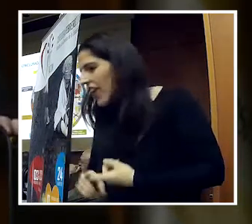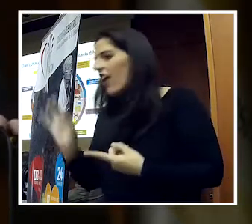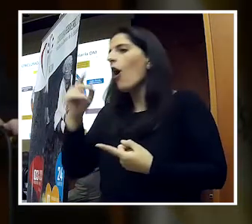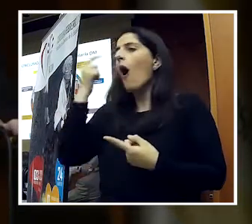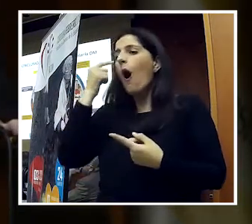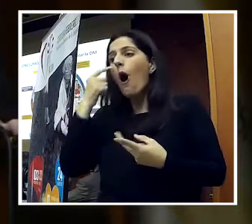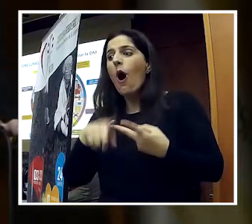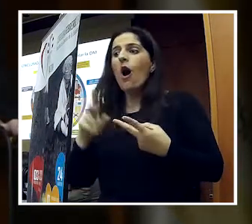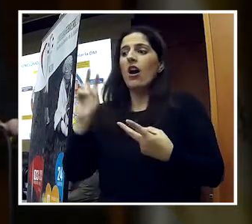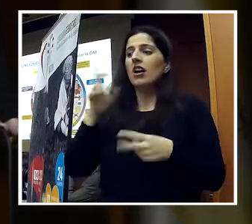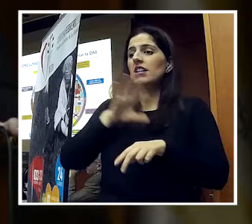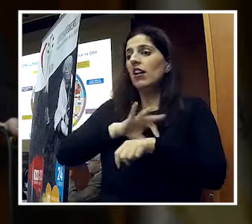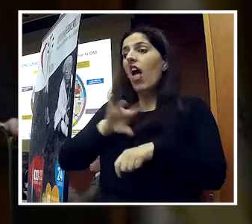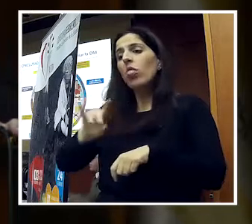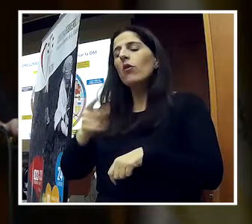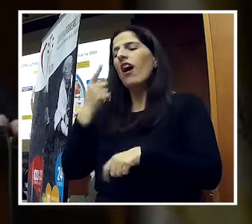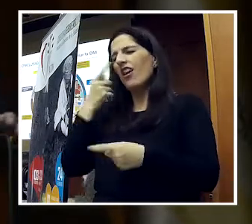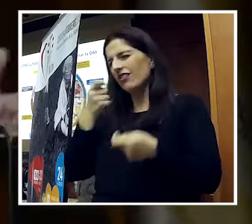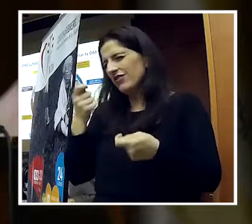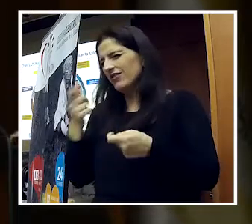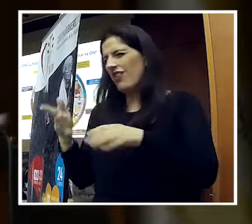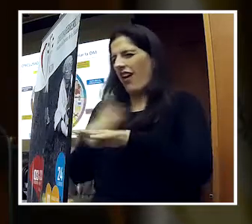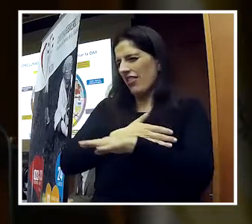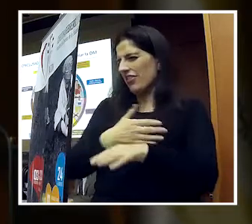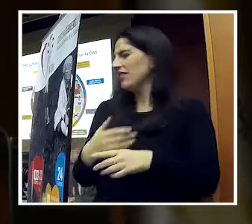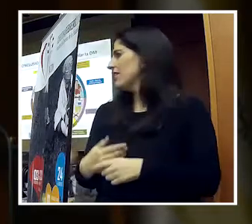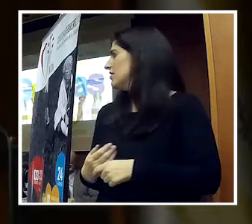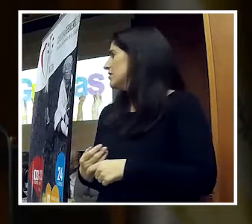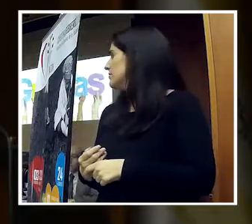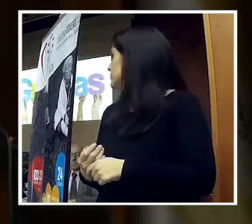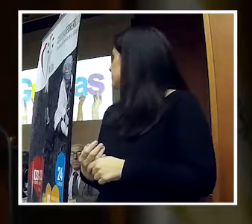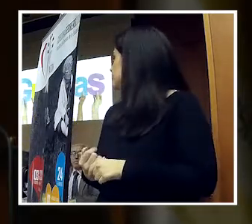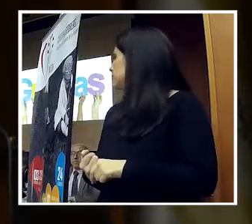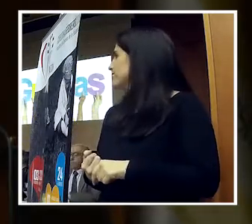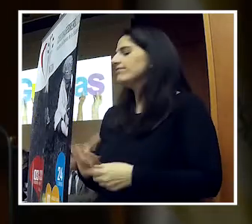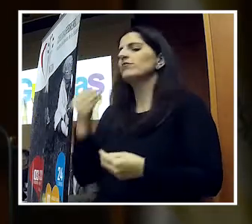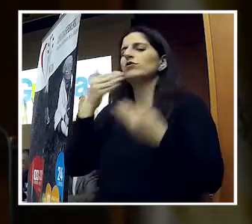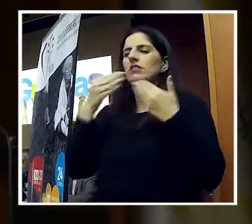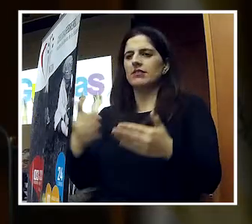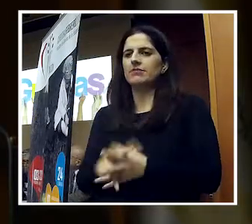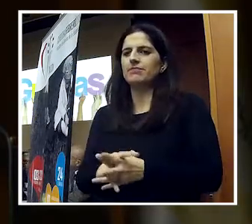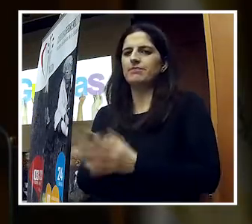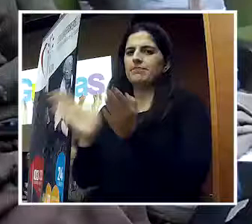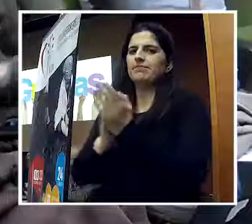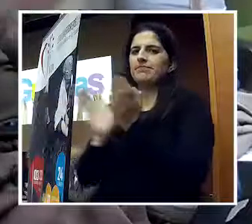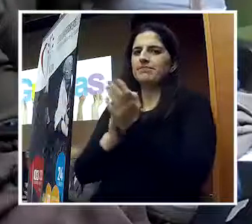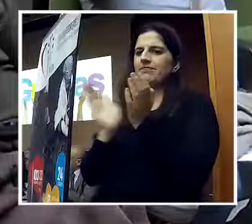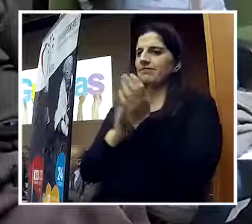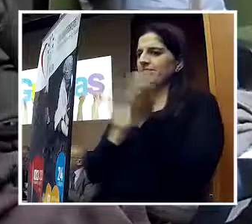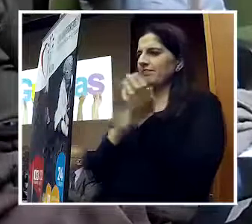esas complicaciones empiezan a aparecer por un descuidado control de la diabetes. Y muchas gracias por su atención.